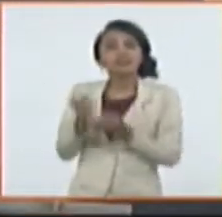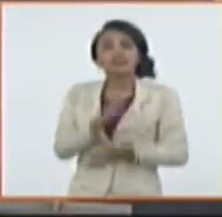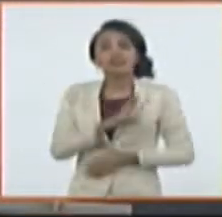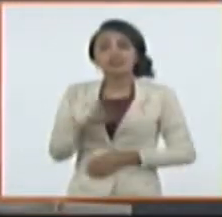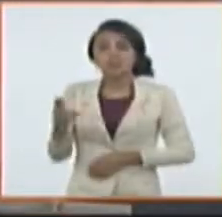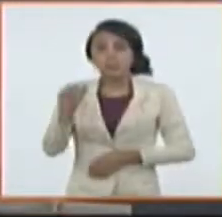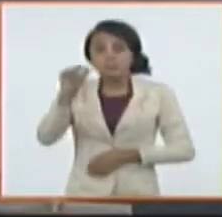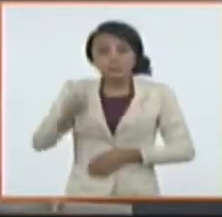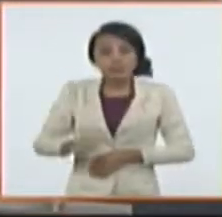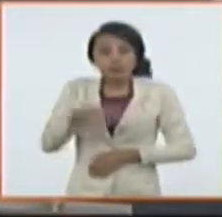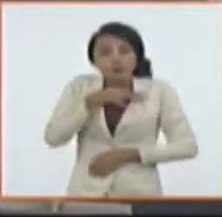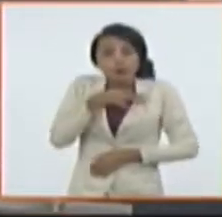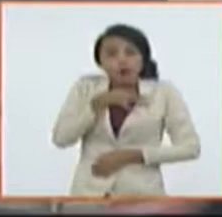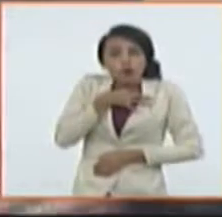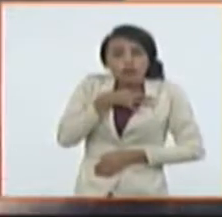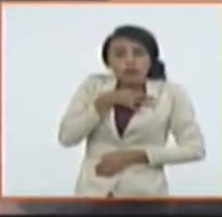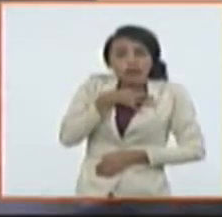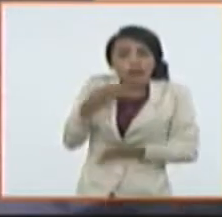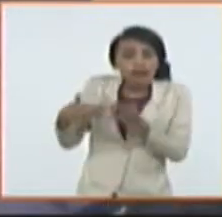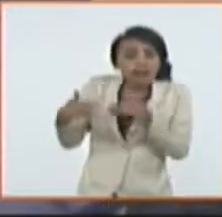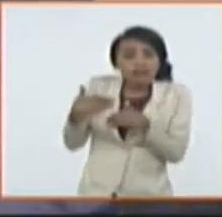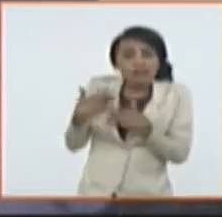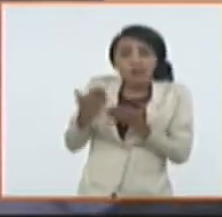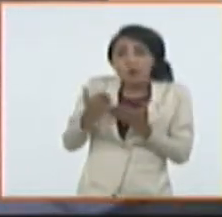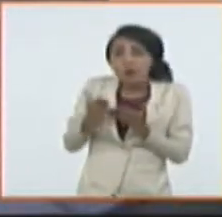la revolución les dio dignidad.